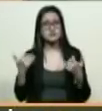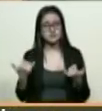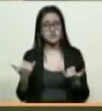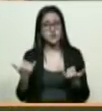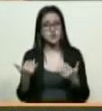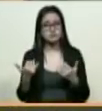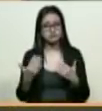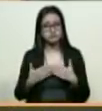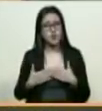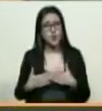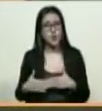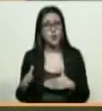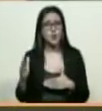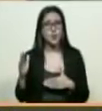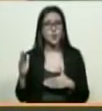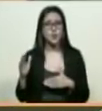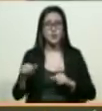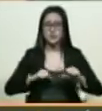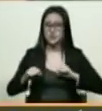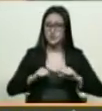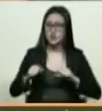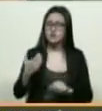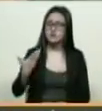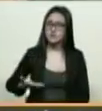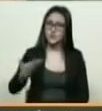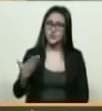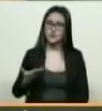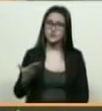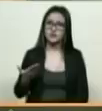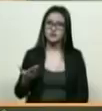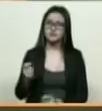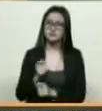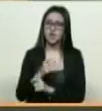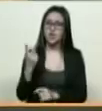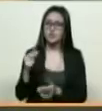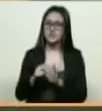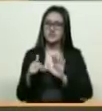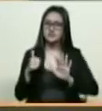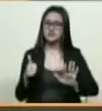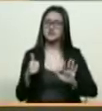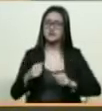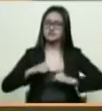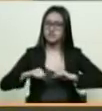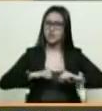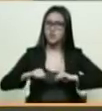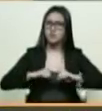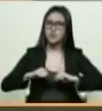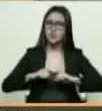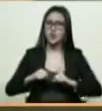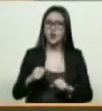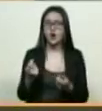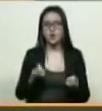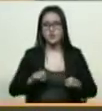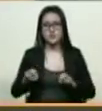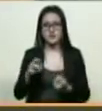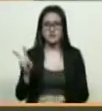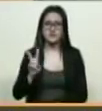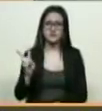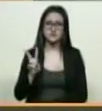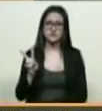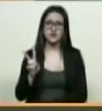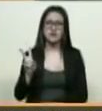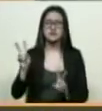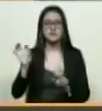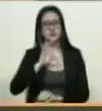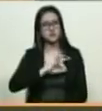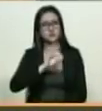a apalancar una acción bien importante, convirtiéndose desde el 2016 en uno de los motores de la economía venezolana. Pues en la dimensión